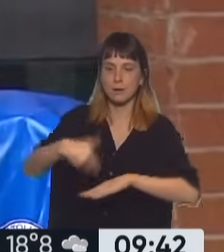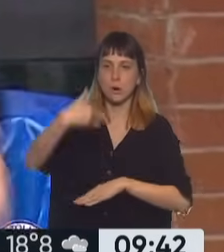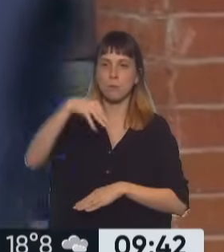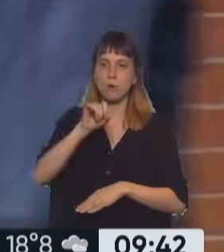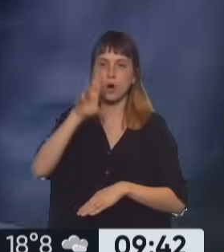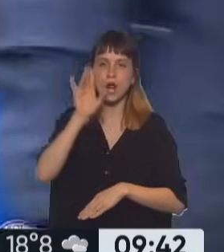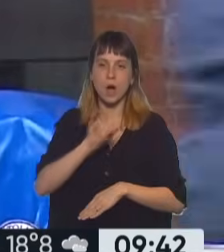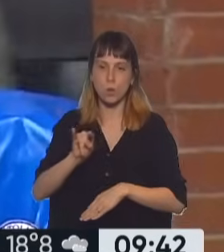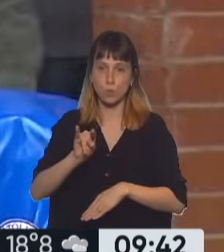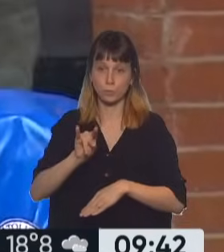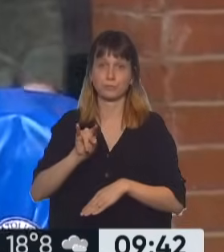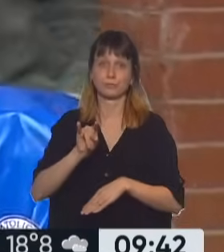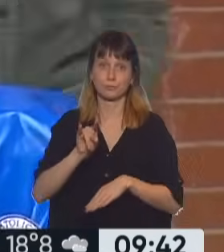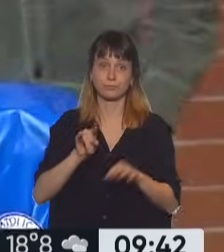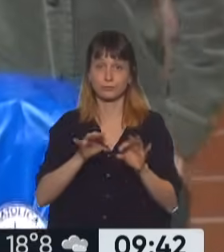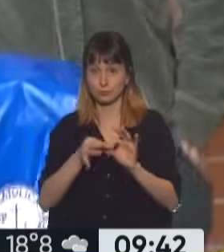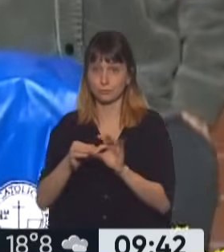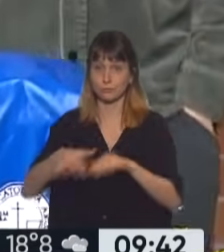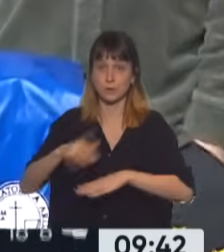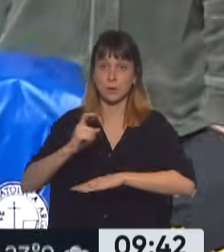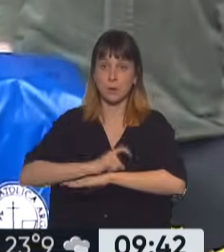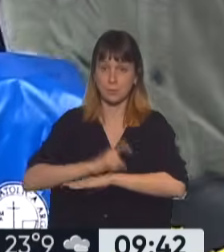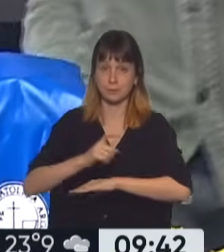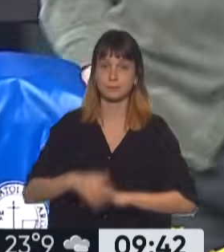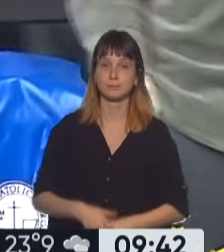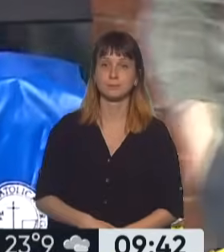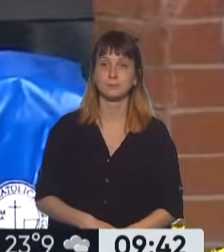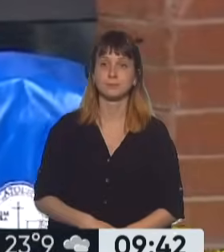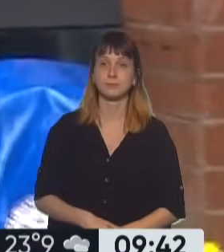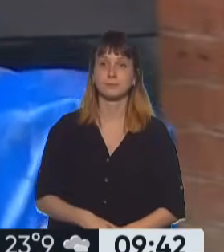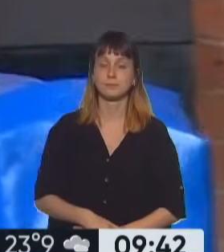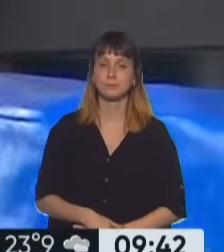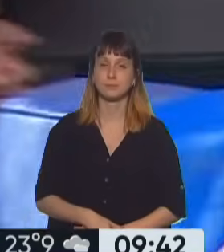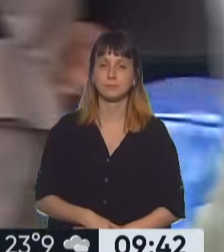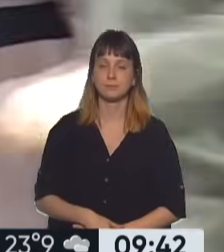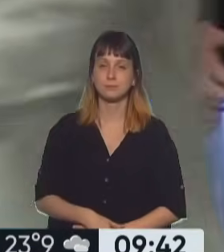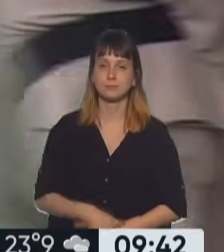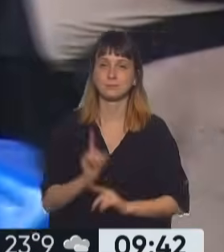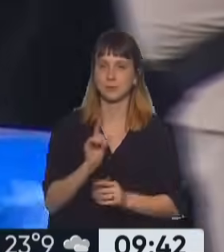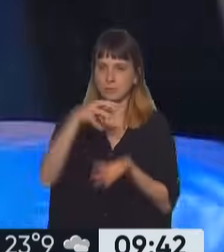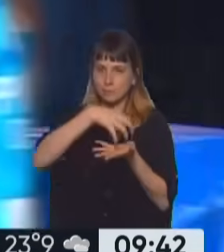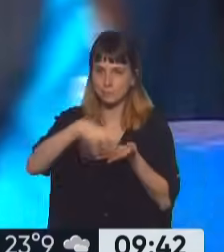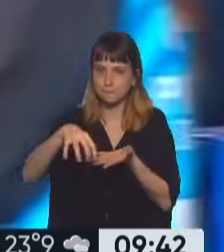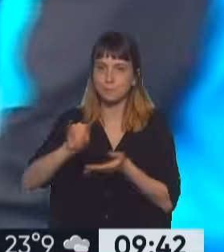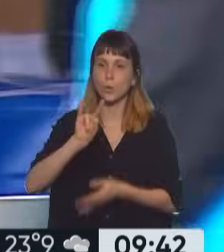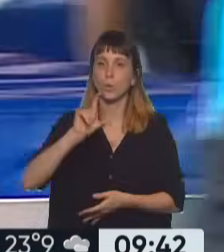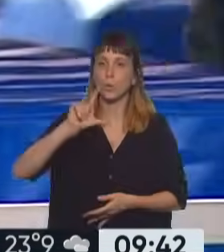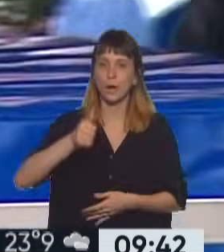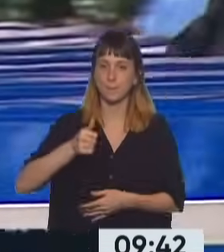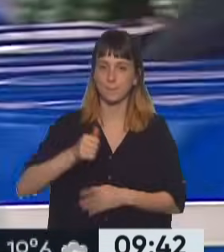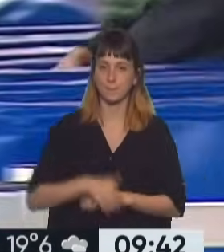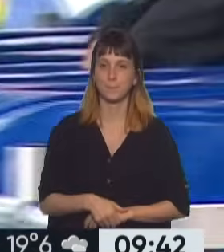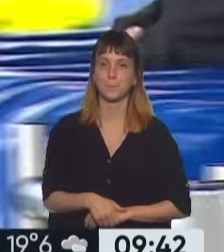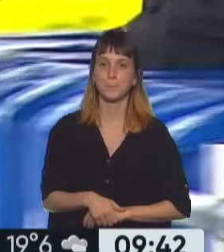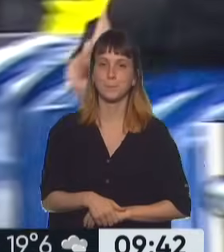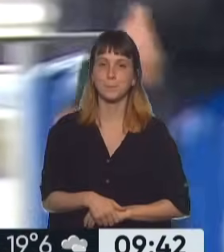de Justo, en el barrio de Puerto Madero, donde está justamente una de las sedes de la UCA. Allí está.